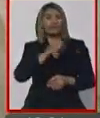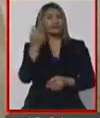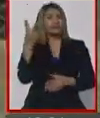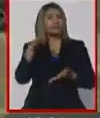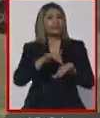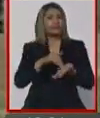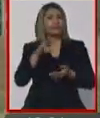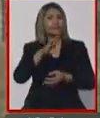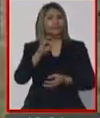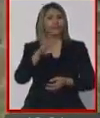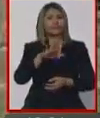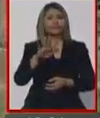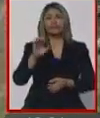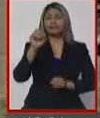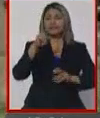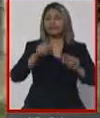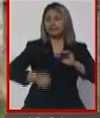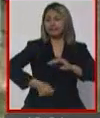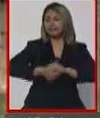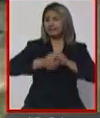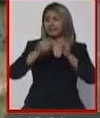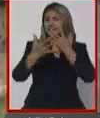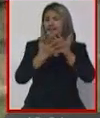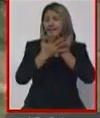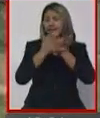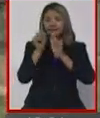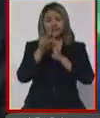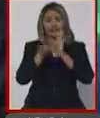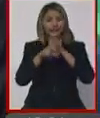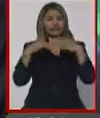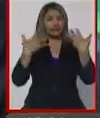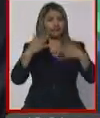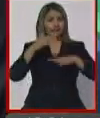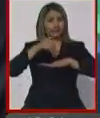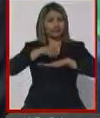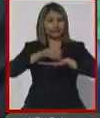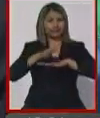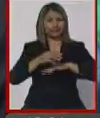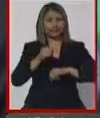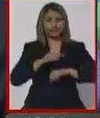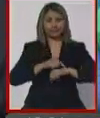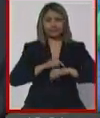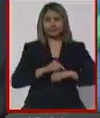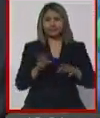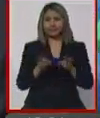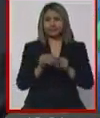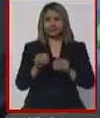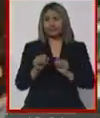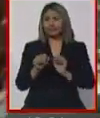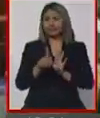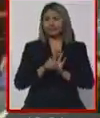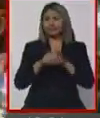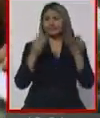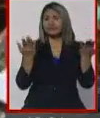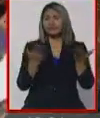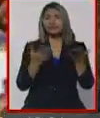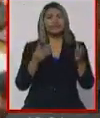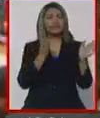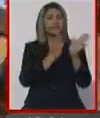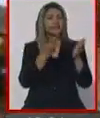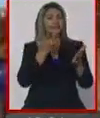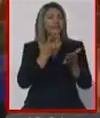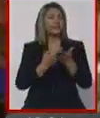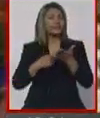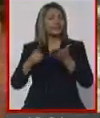a 2.735 internos de las cárceles. La normativa ya fue enviada en esta jornada a la Asamblea Legislativa, donde será agendada